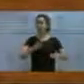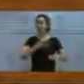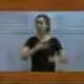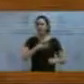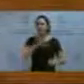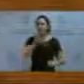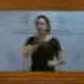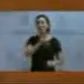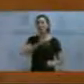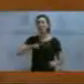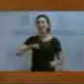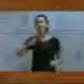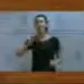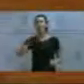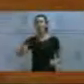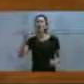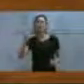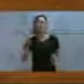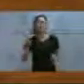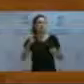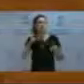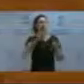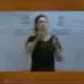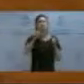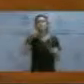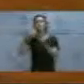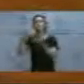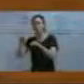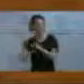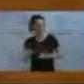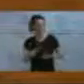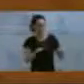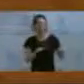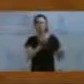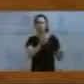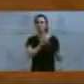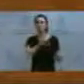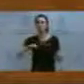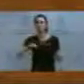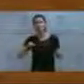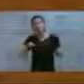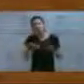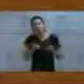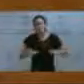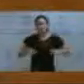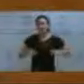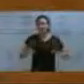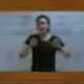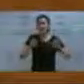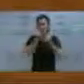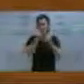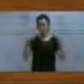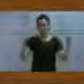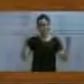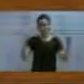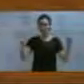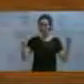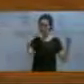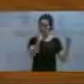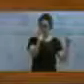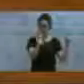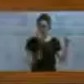comunidad. En otras comunidades autónomas, las festividades de las comunidades están jalonadas a lo largo del año y